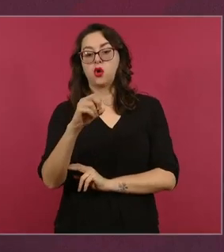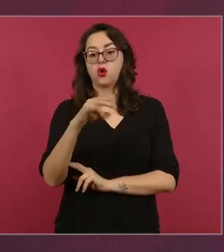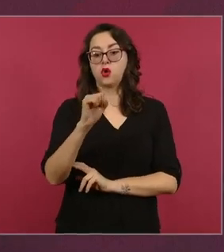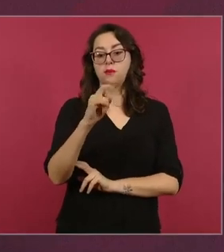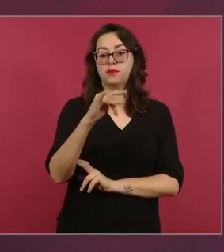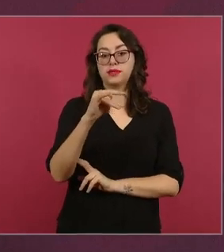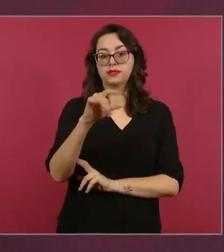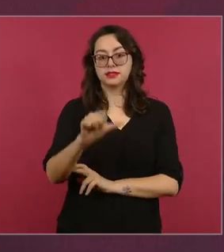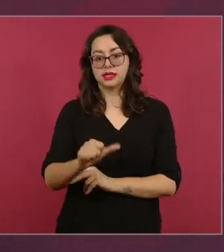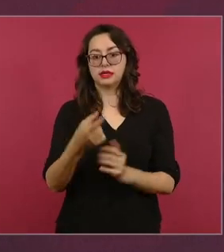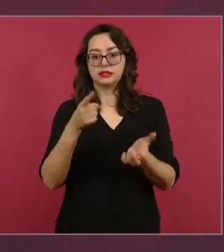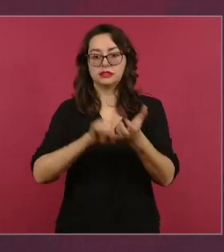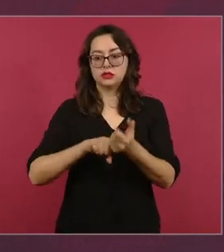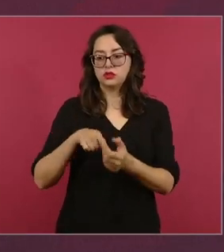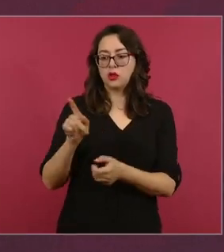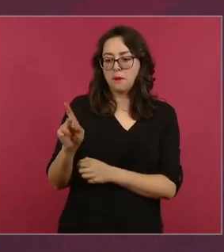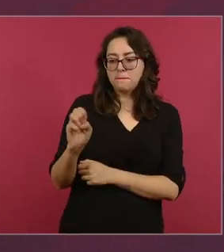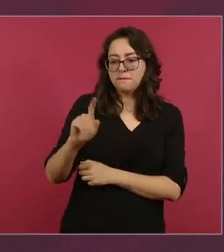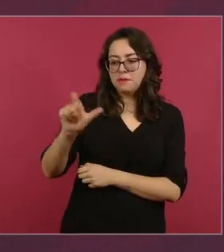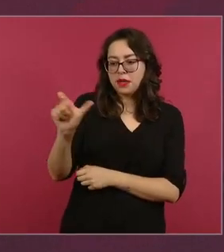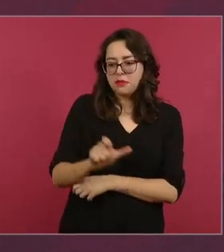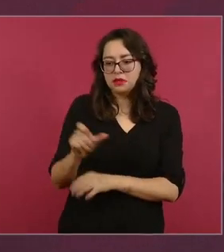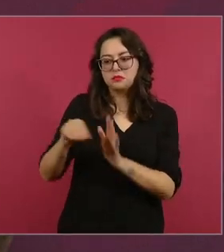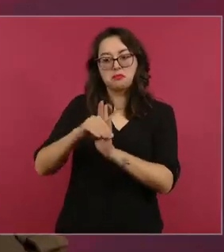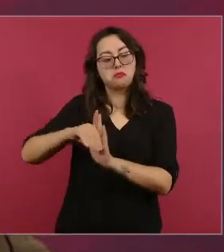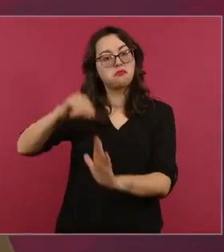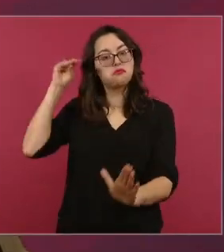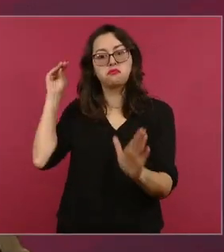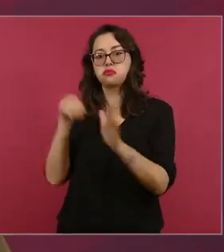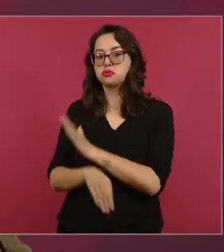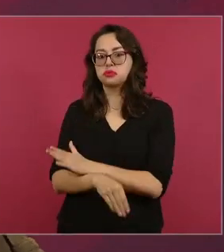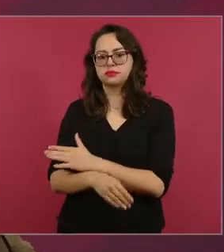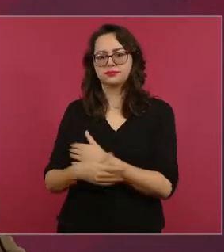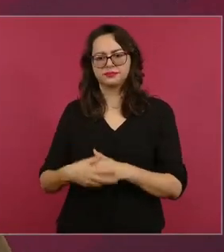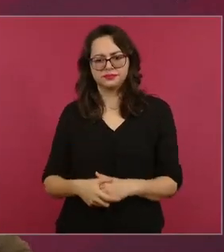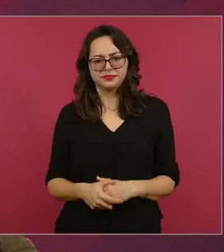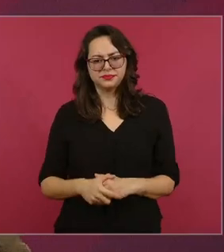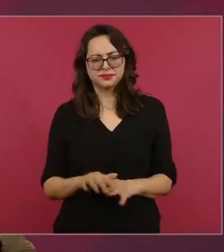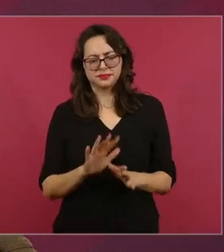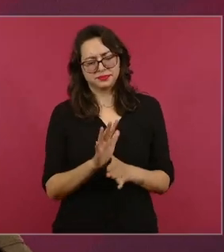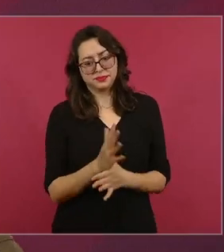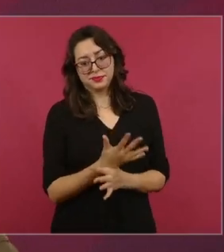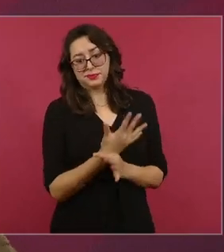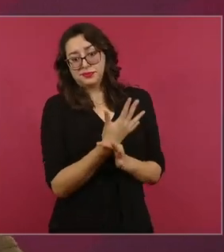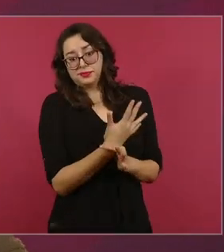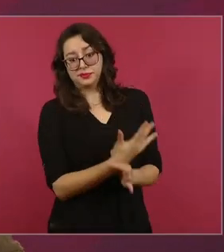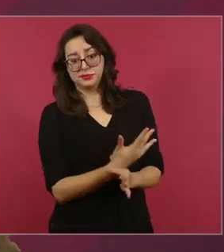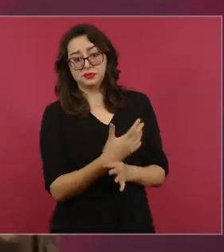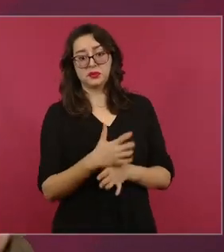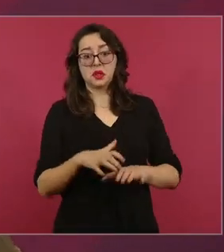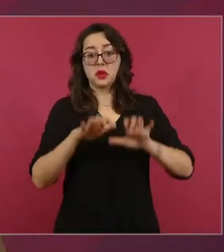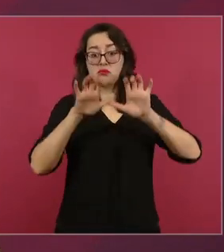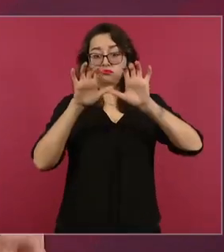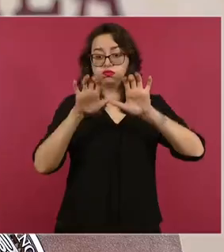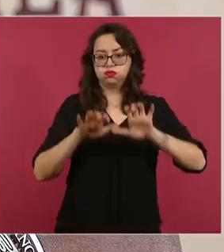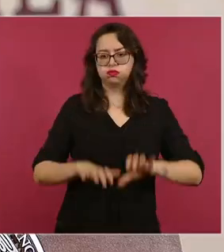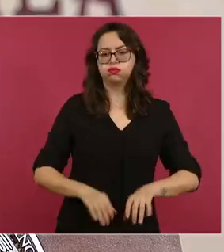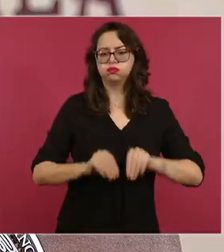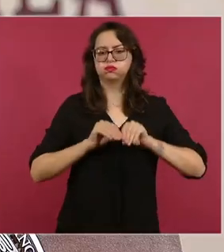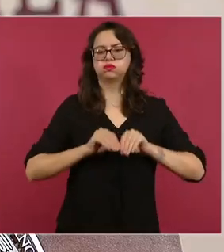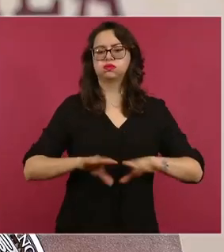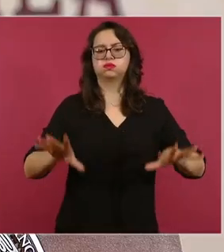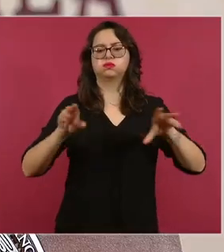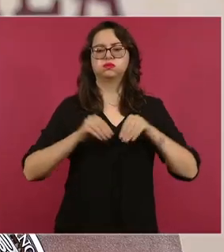la producción y deuda en Pemex. El diario Reforma, fiel a su estilo, ha sacado